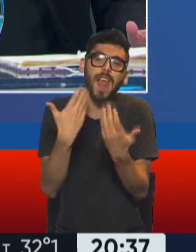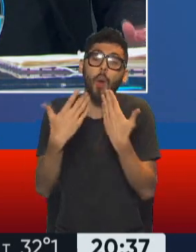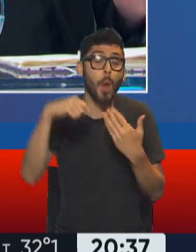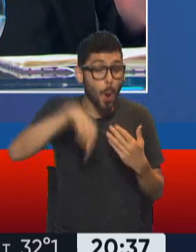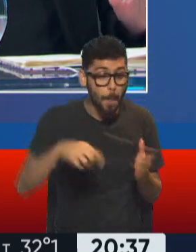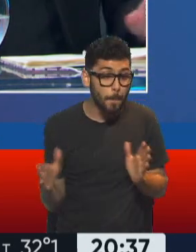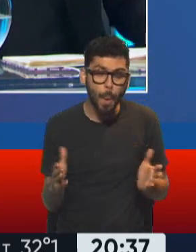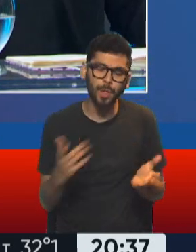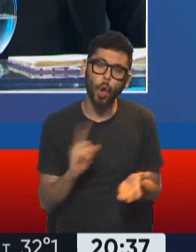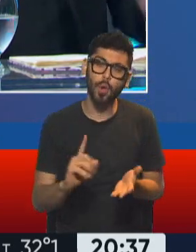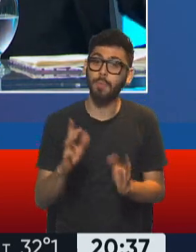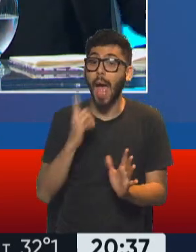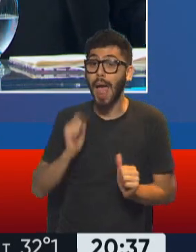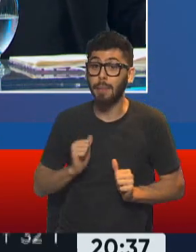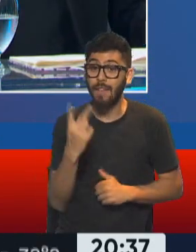momento